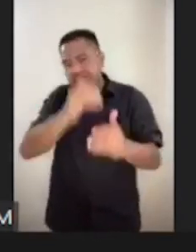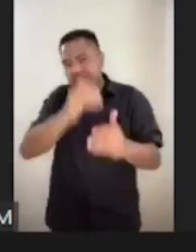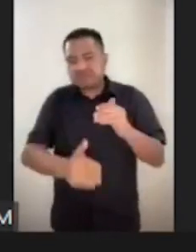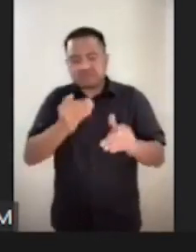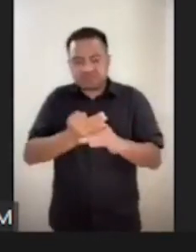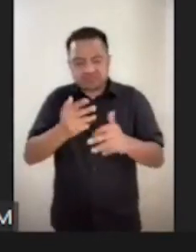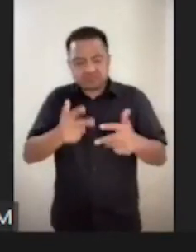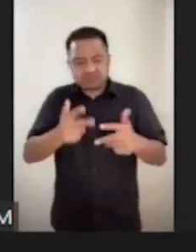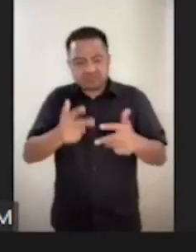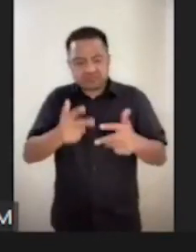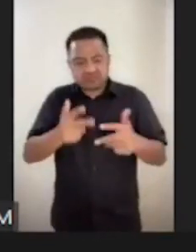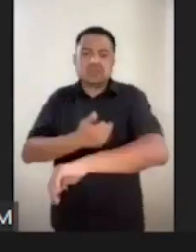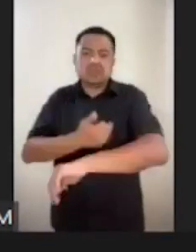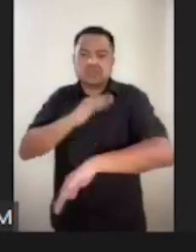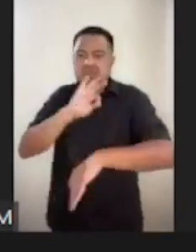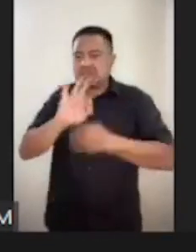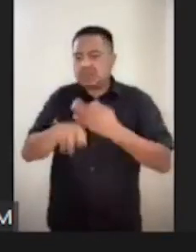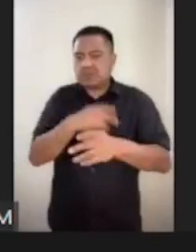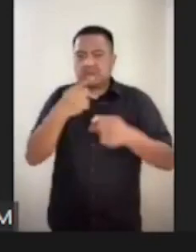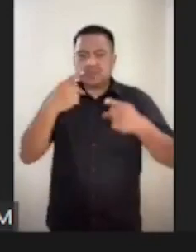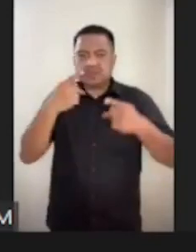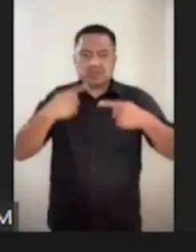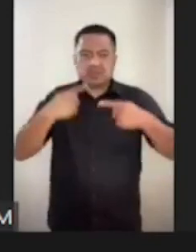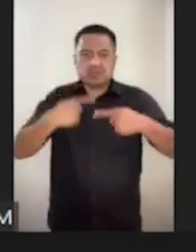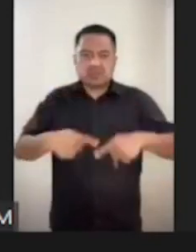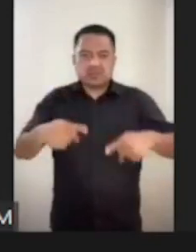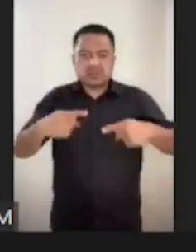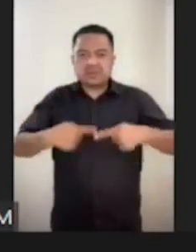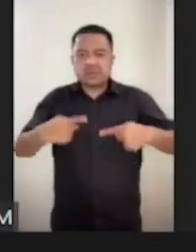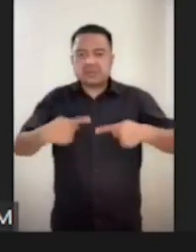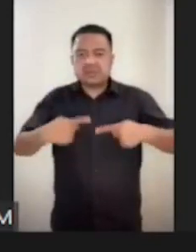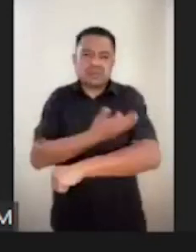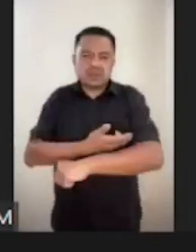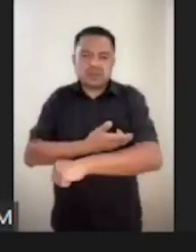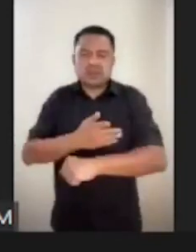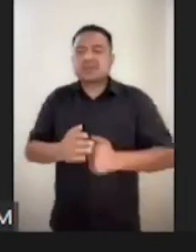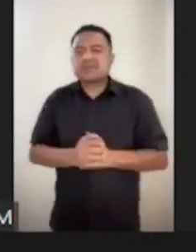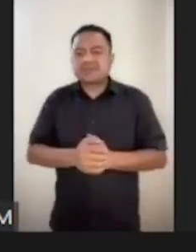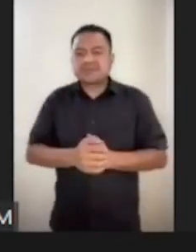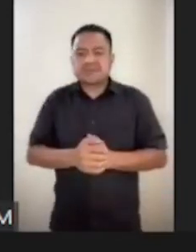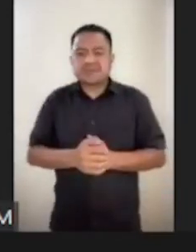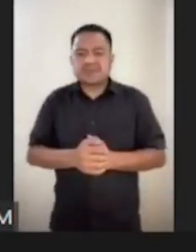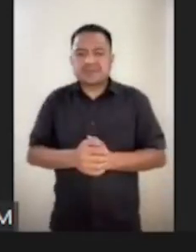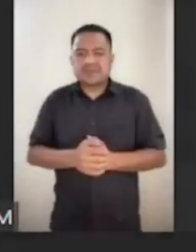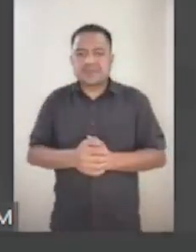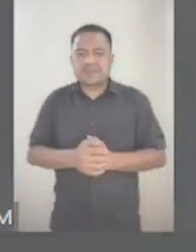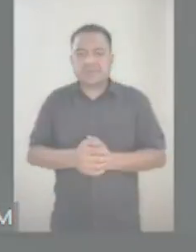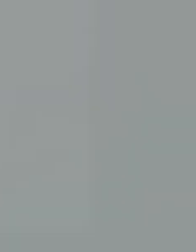sesión. Buenas tardes a todas y a todos. Buenas tardes, presidente. Buenas Luego. tardes.